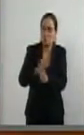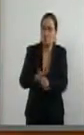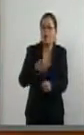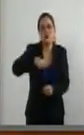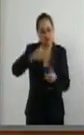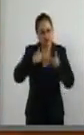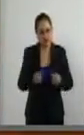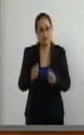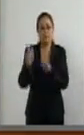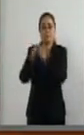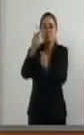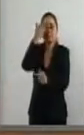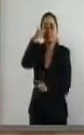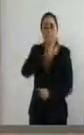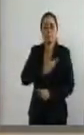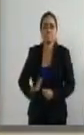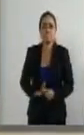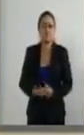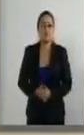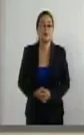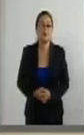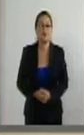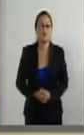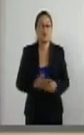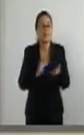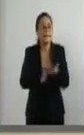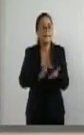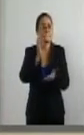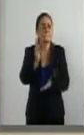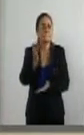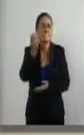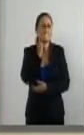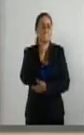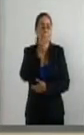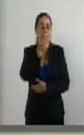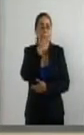Es cuanto, señor presidente. Muchas gracias, senador Armando Ríos Peter.